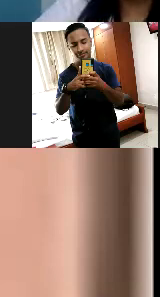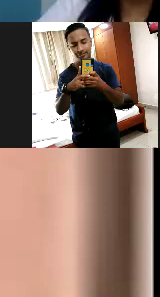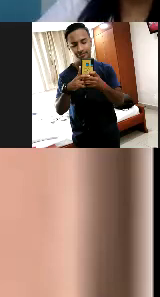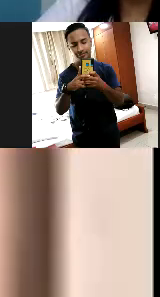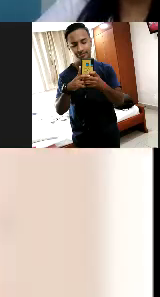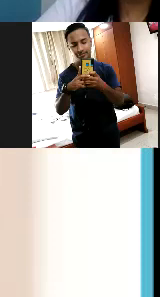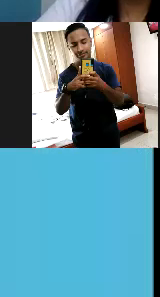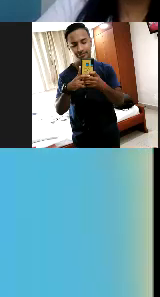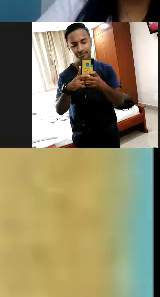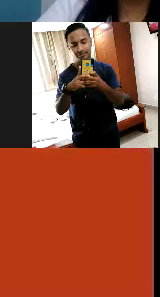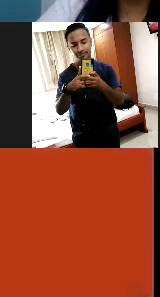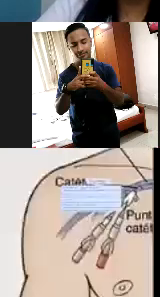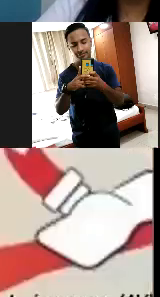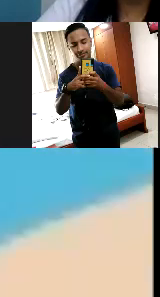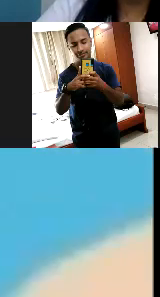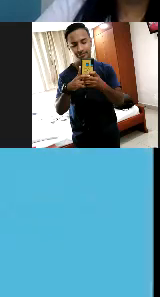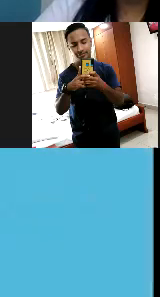venoso.